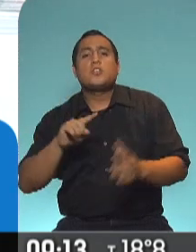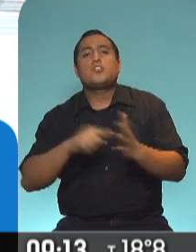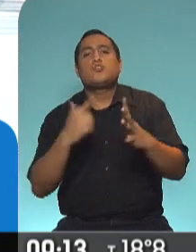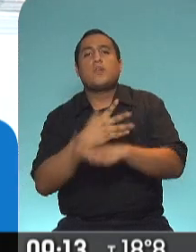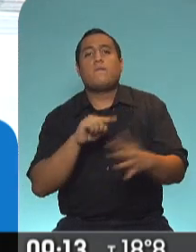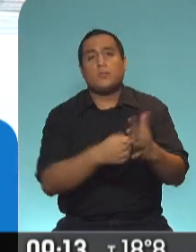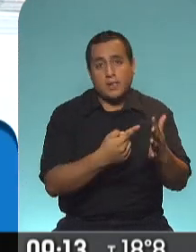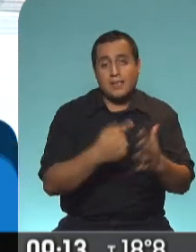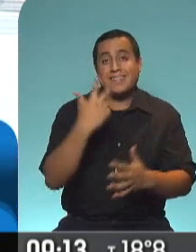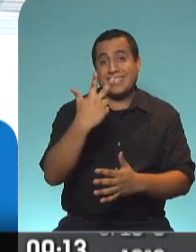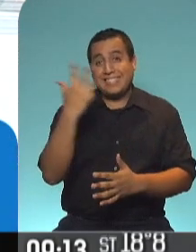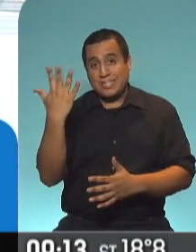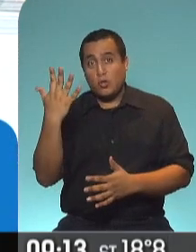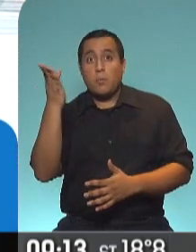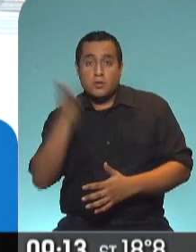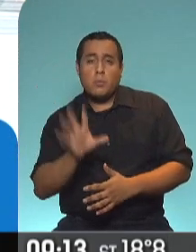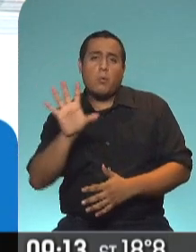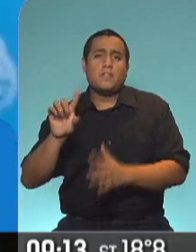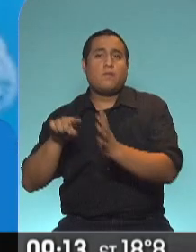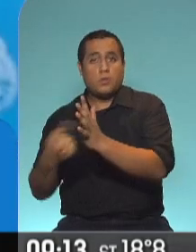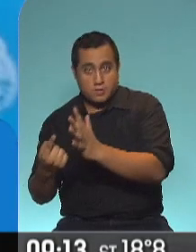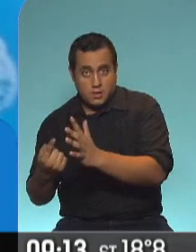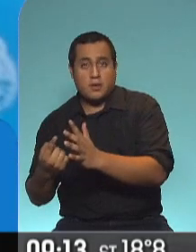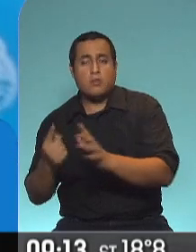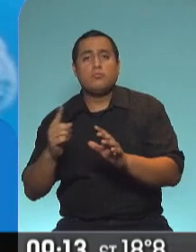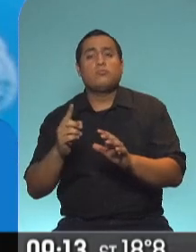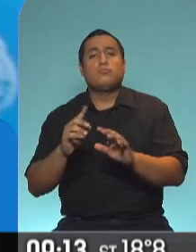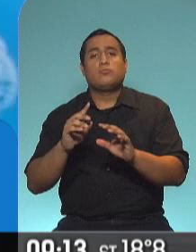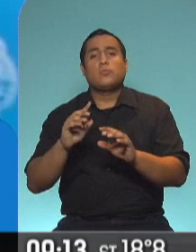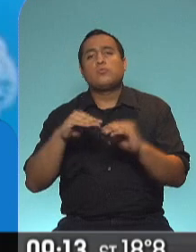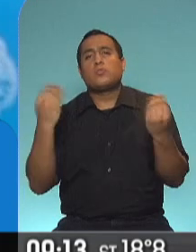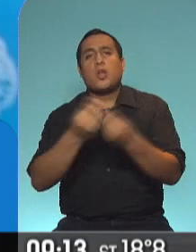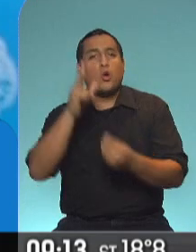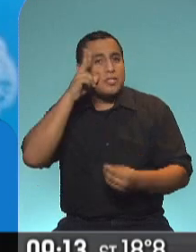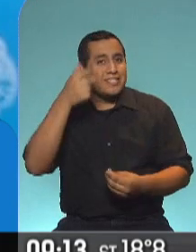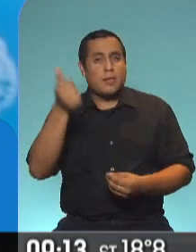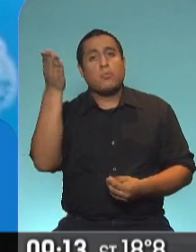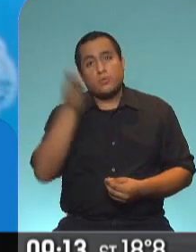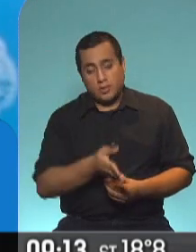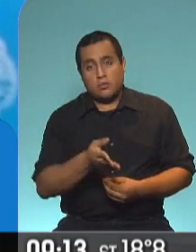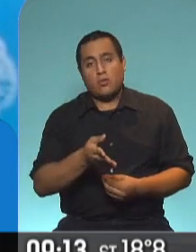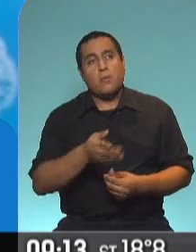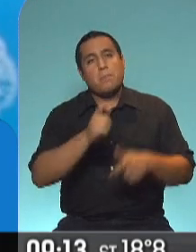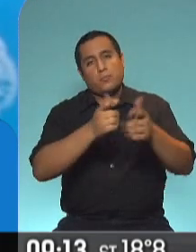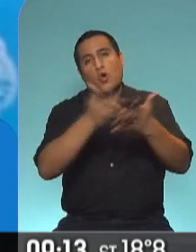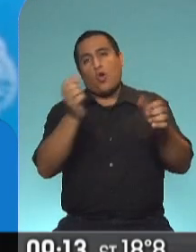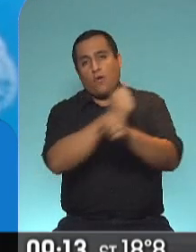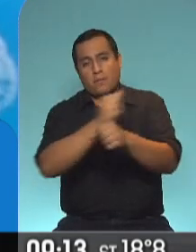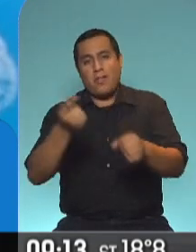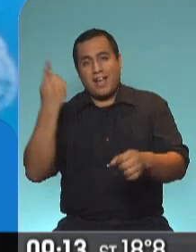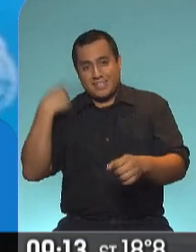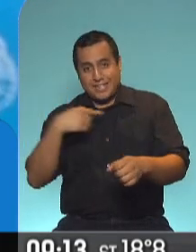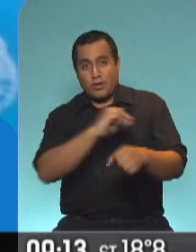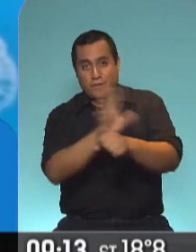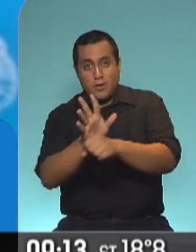aires- el 35 por ciento son de provincia de buenos aires- suman 86 por ciento de todos los casos confirmados en el día de ayer el